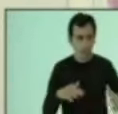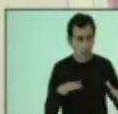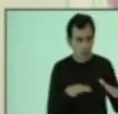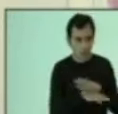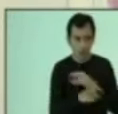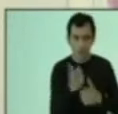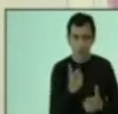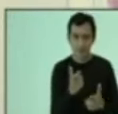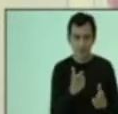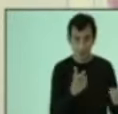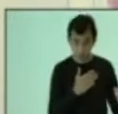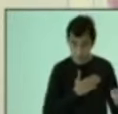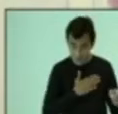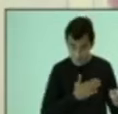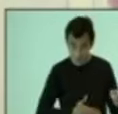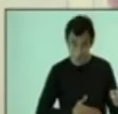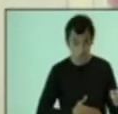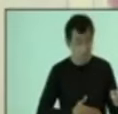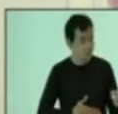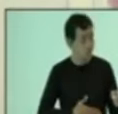creo que no es justo. El ayuntamiento